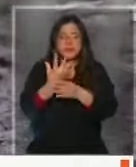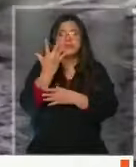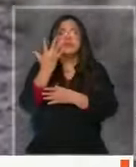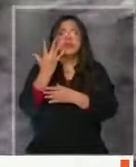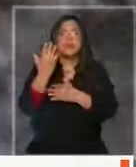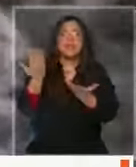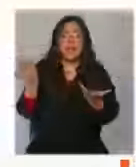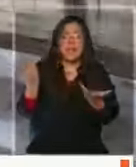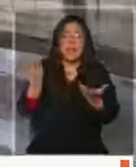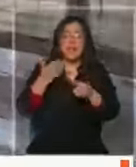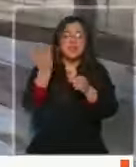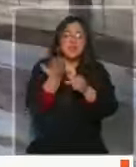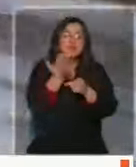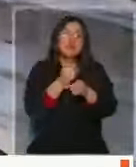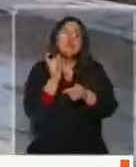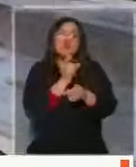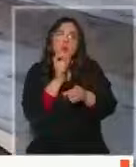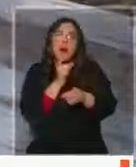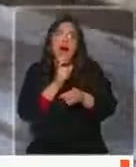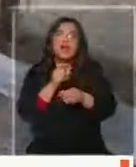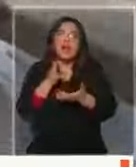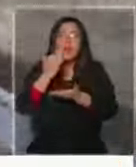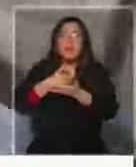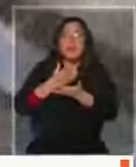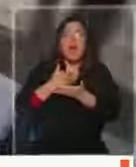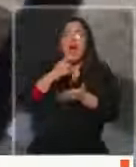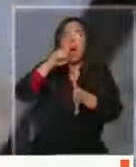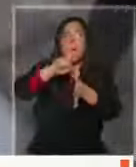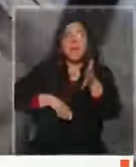para septiembre. Pero tenemos una cantidad